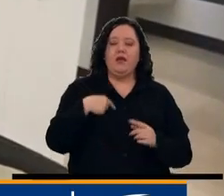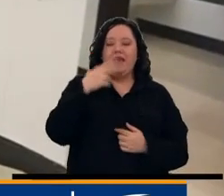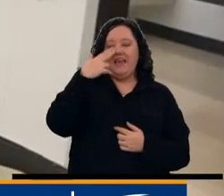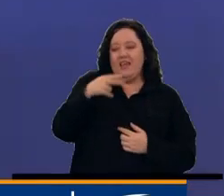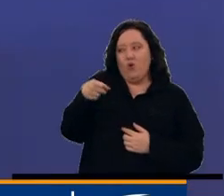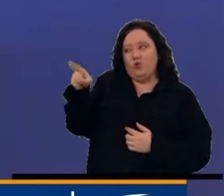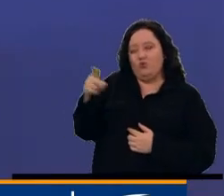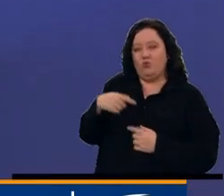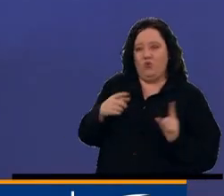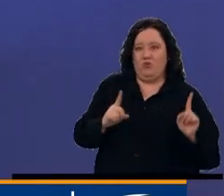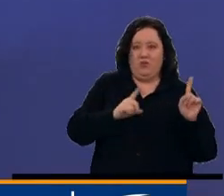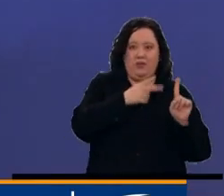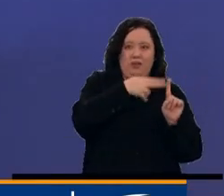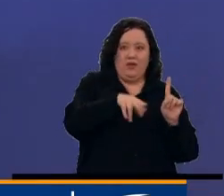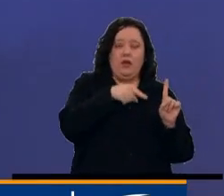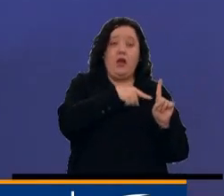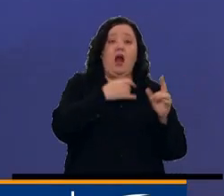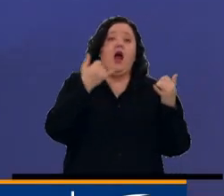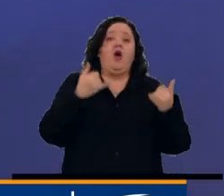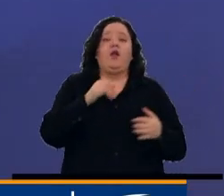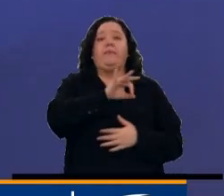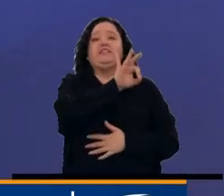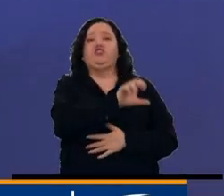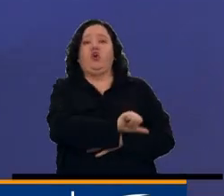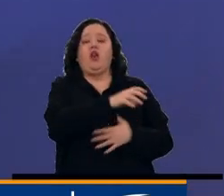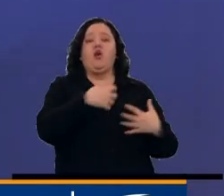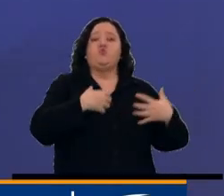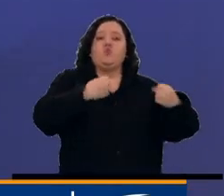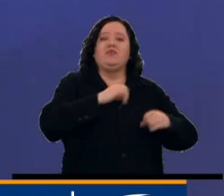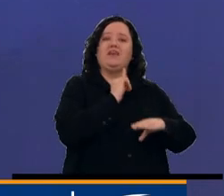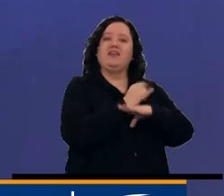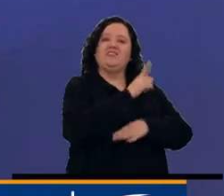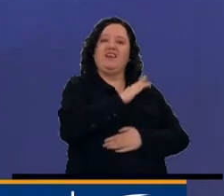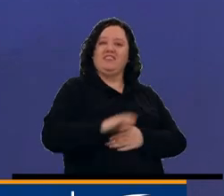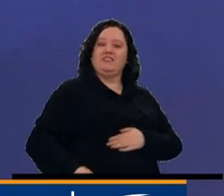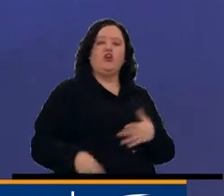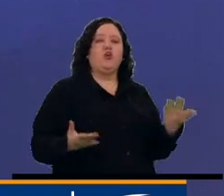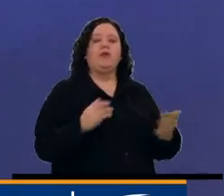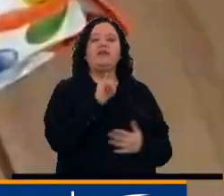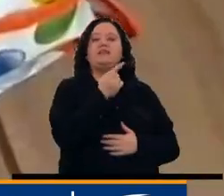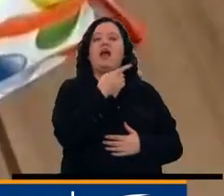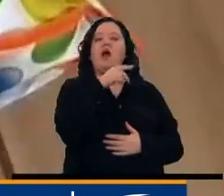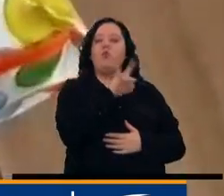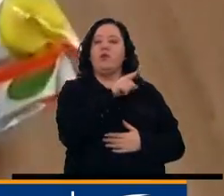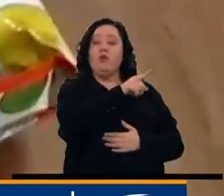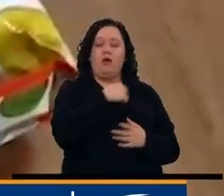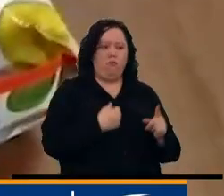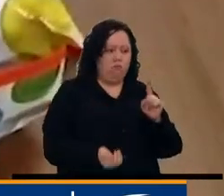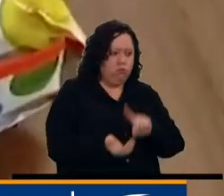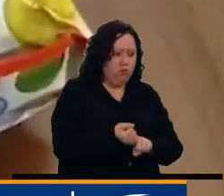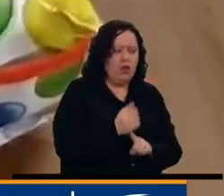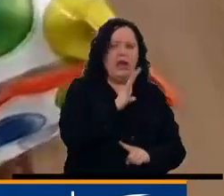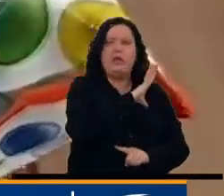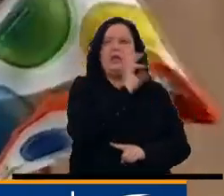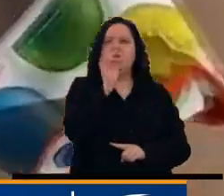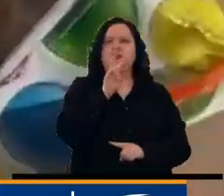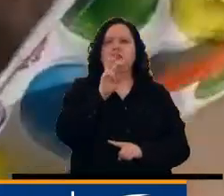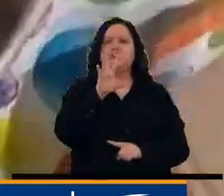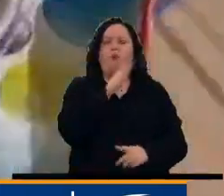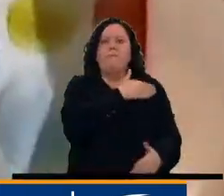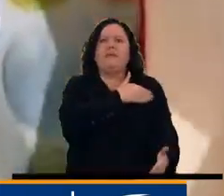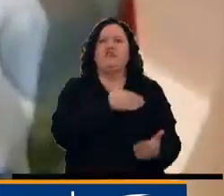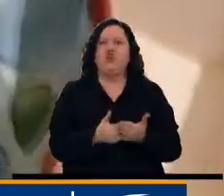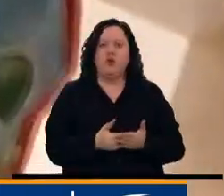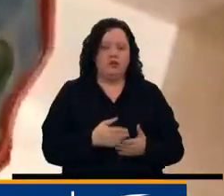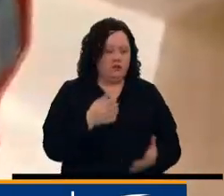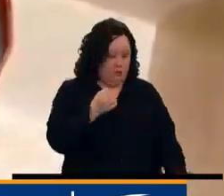los hijos de Fritanga, es actualmente pastora y dueña de una iglesia cristiana en Itagüí, a quien le encontraron 575 millones